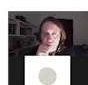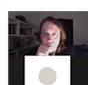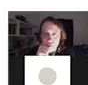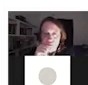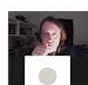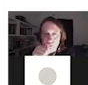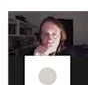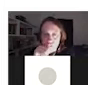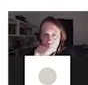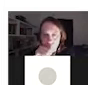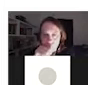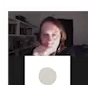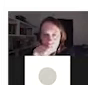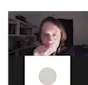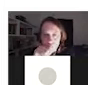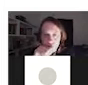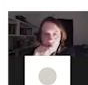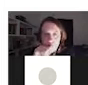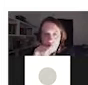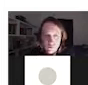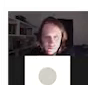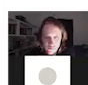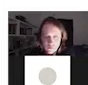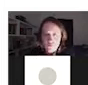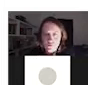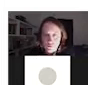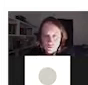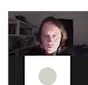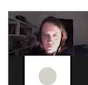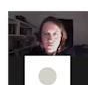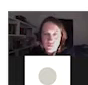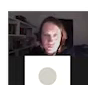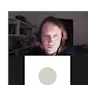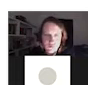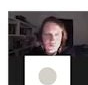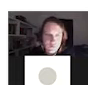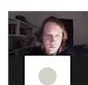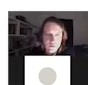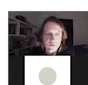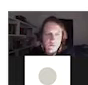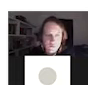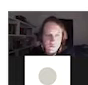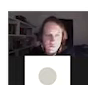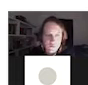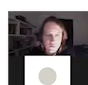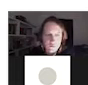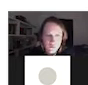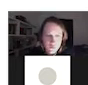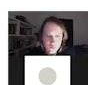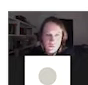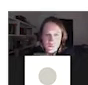las cosas que aquejan al Eserix Humanix en este planeta, pues ir